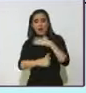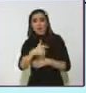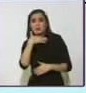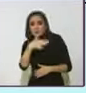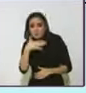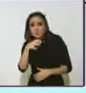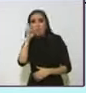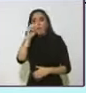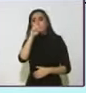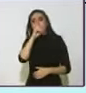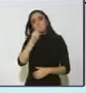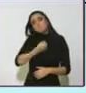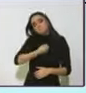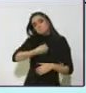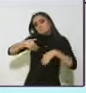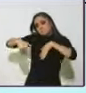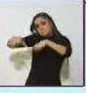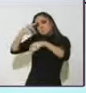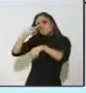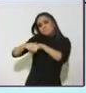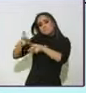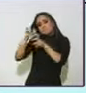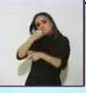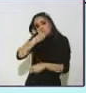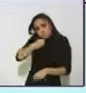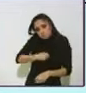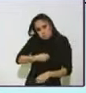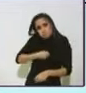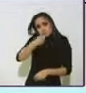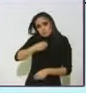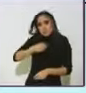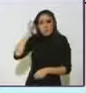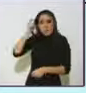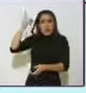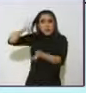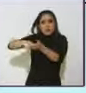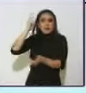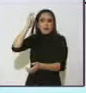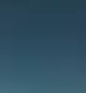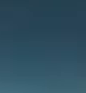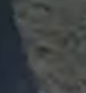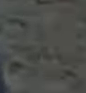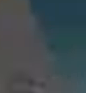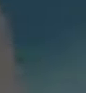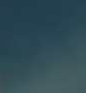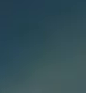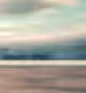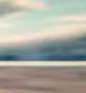no va a haber tolerancias ante este tipo de incidentes como microbuses pirata definitivamente